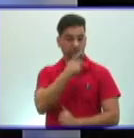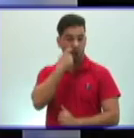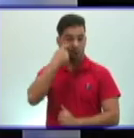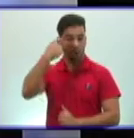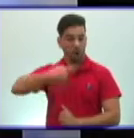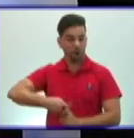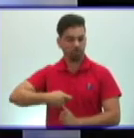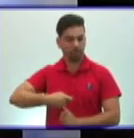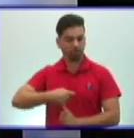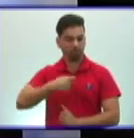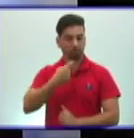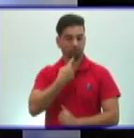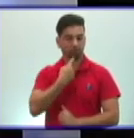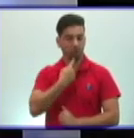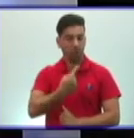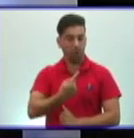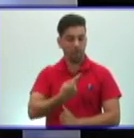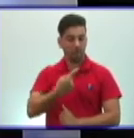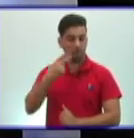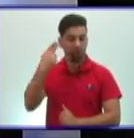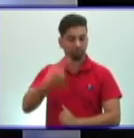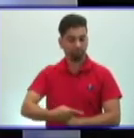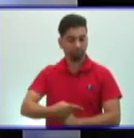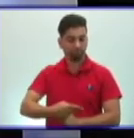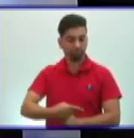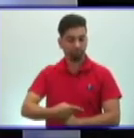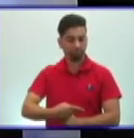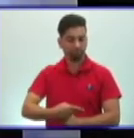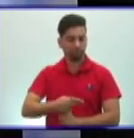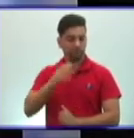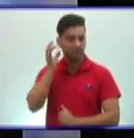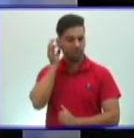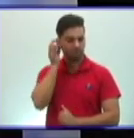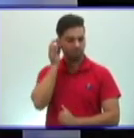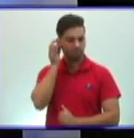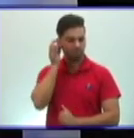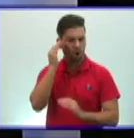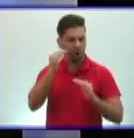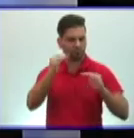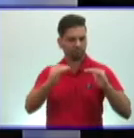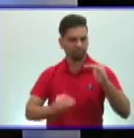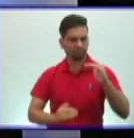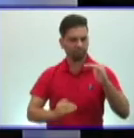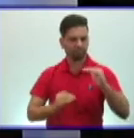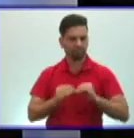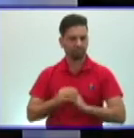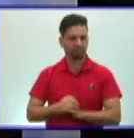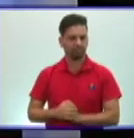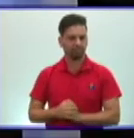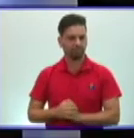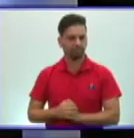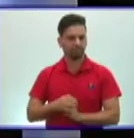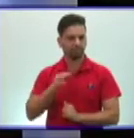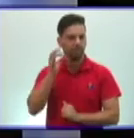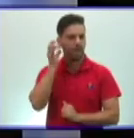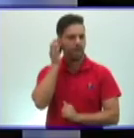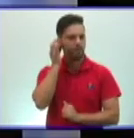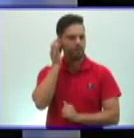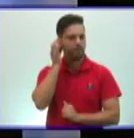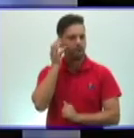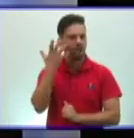y evidentemente somos violentos sobre las mujeres. Las mujeres imponen sus criterios sobre sus